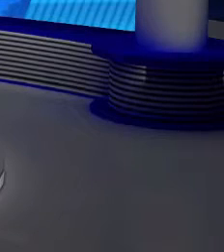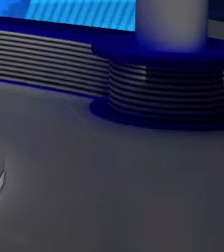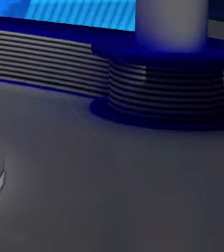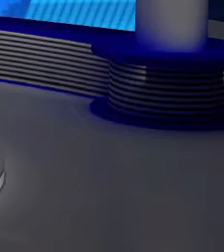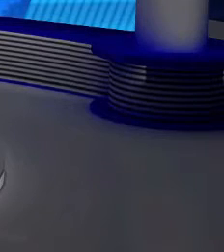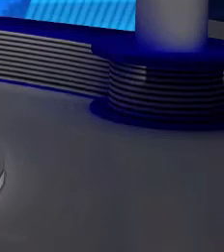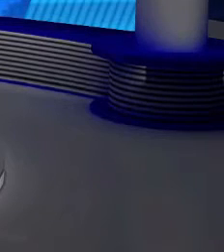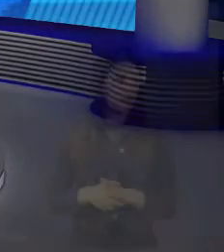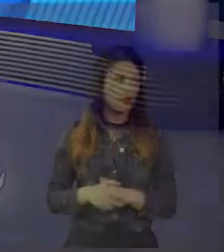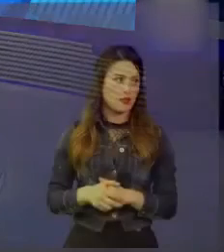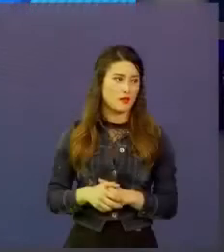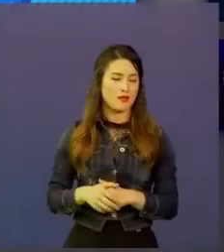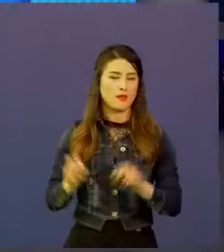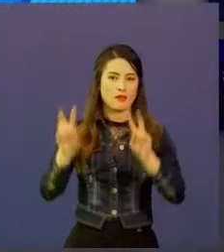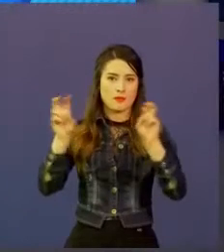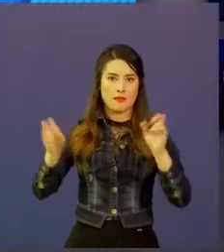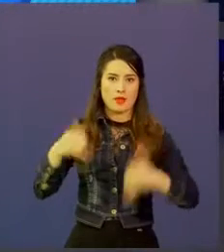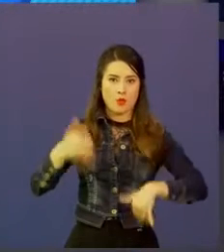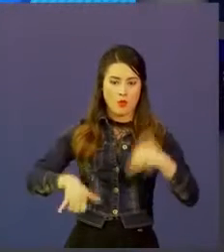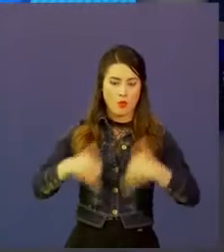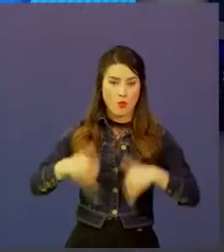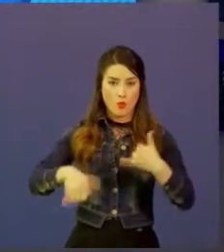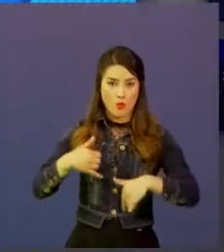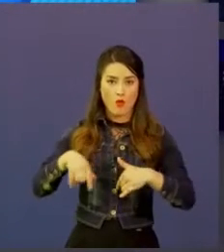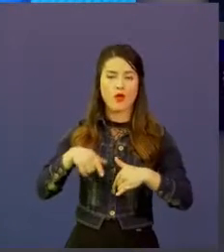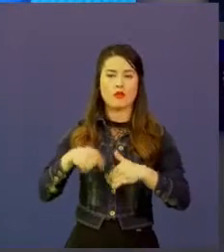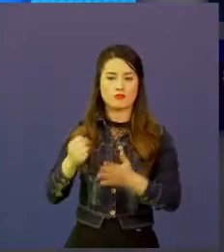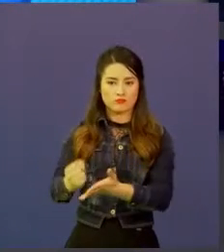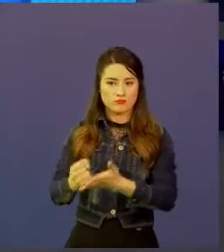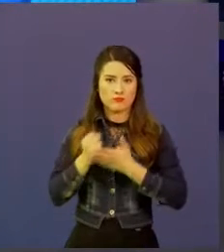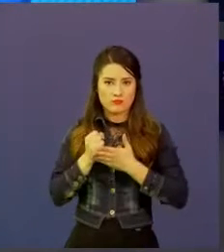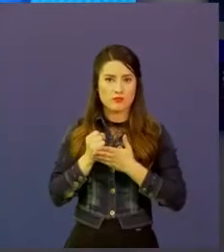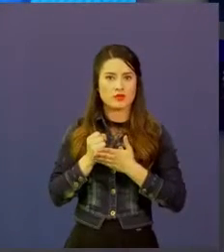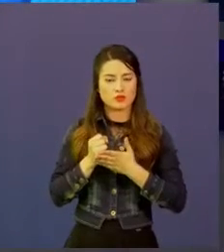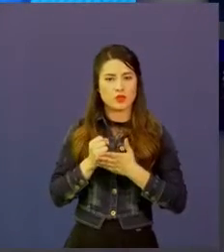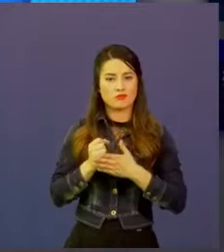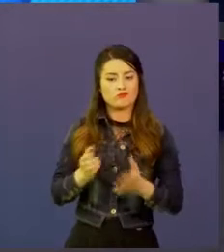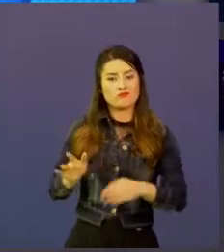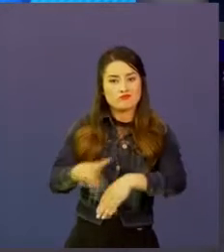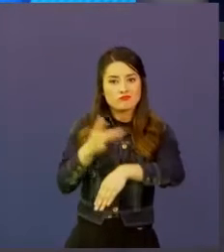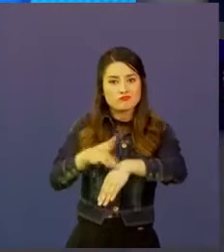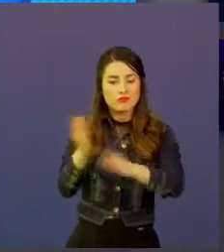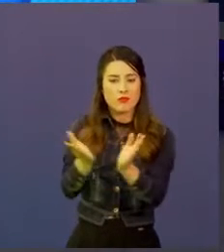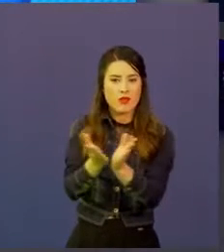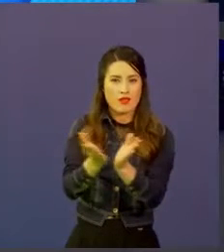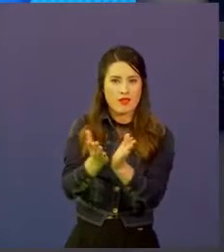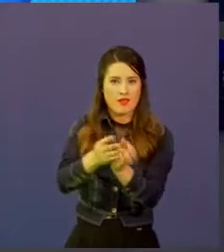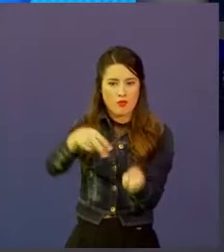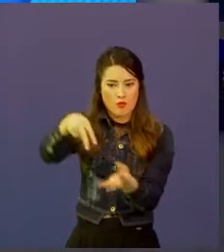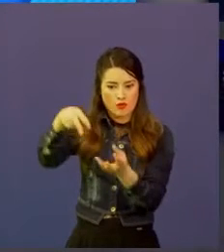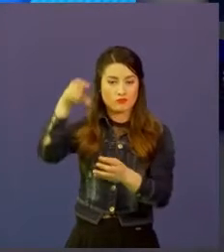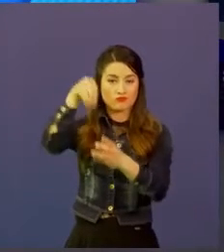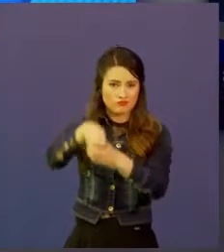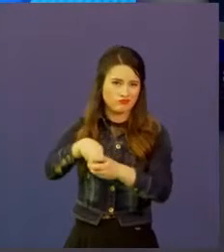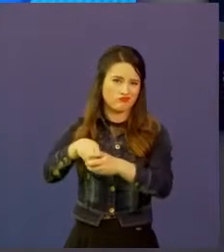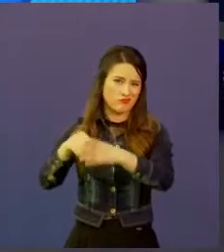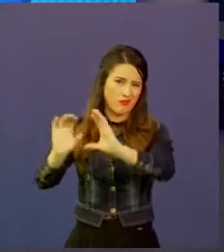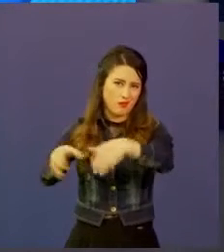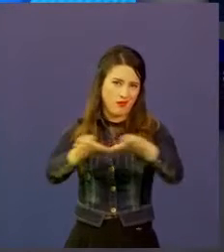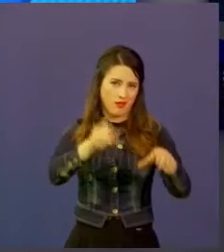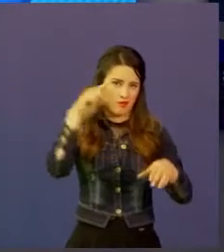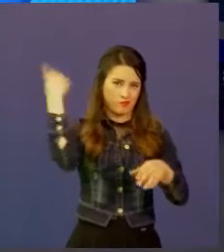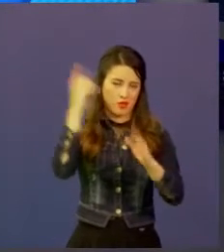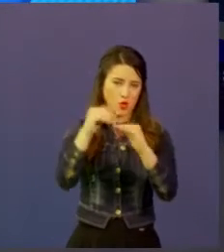juego como la excusa para promover la creación en el aula. Nosotros desde Computadores para Educar, como lo veíamos